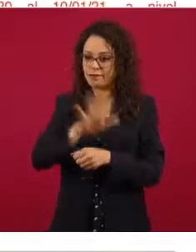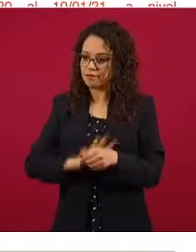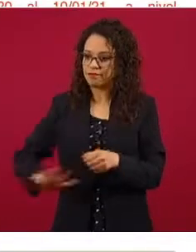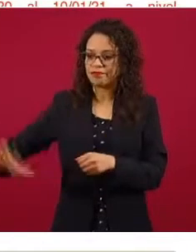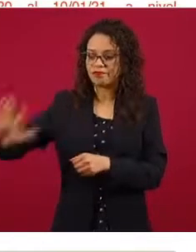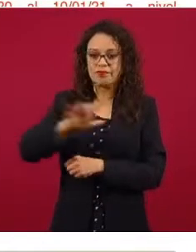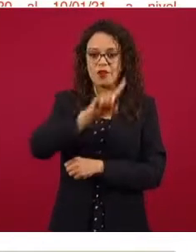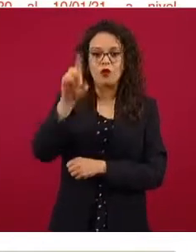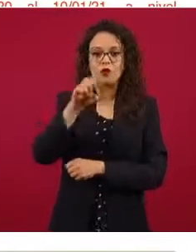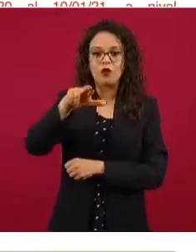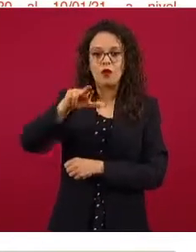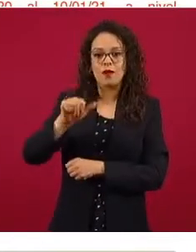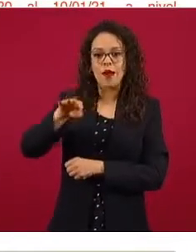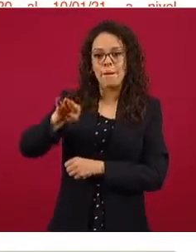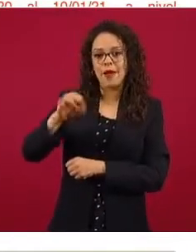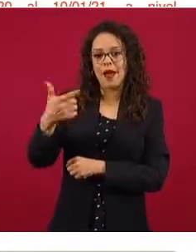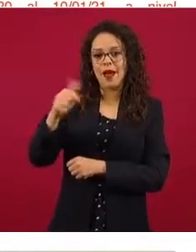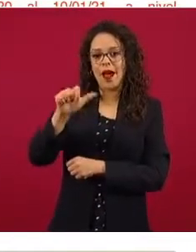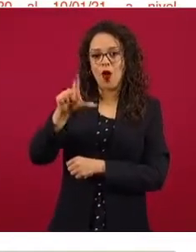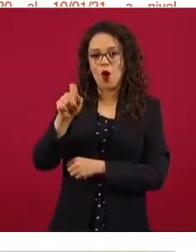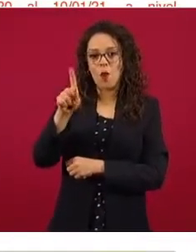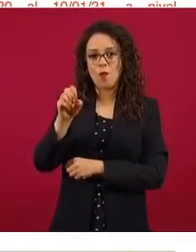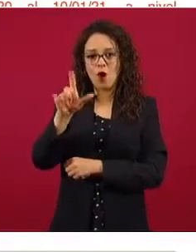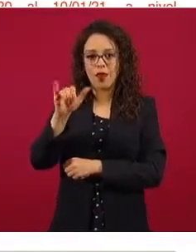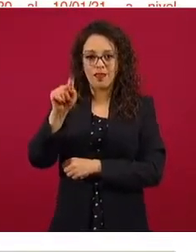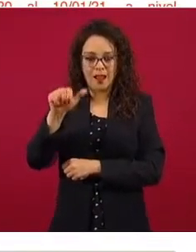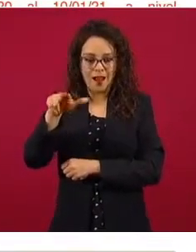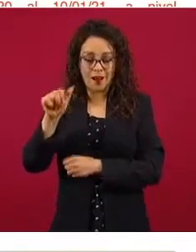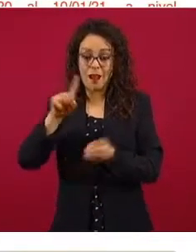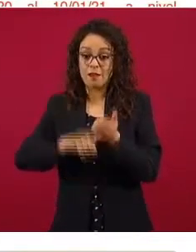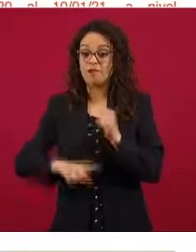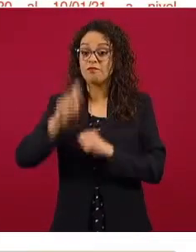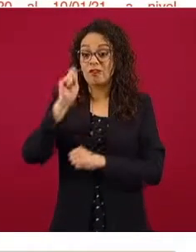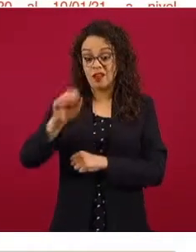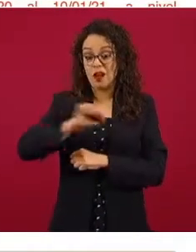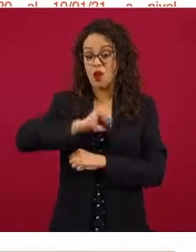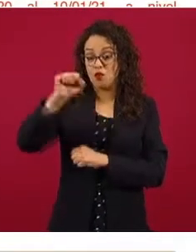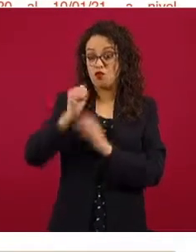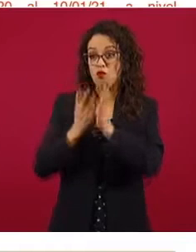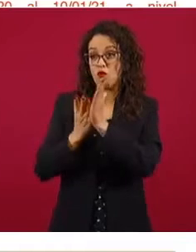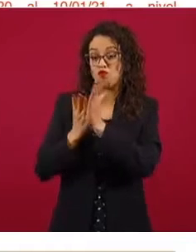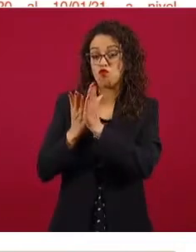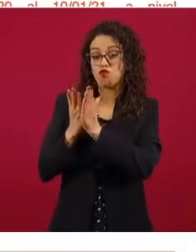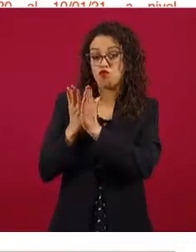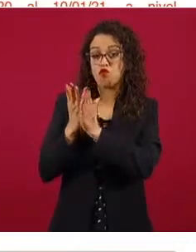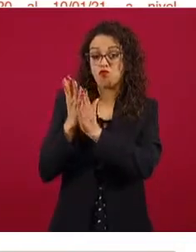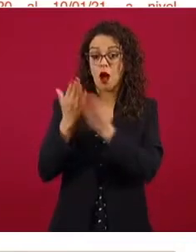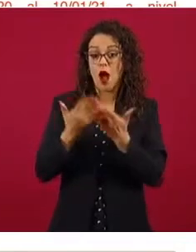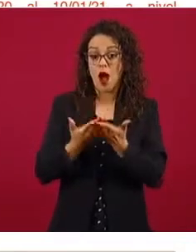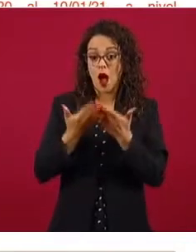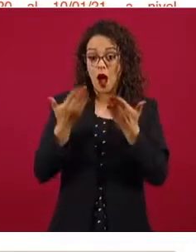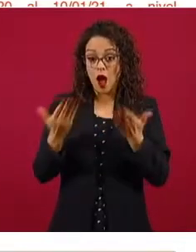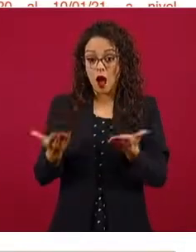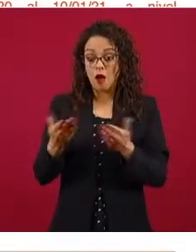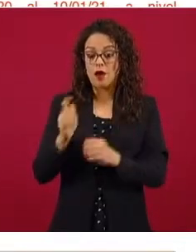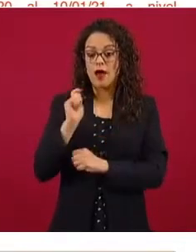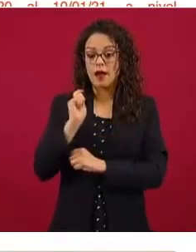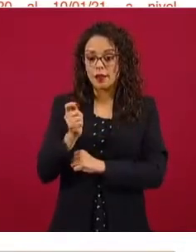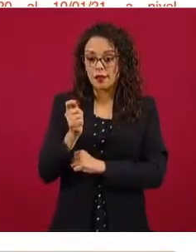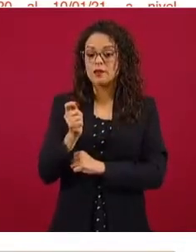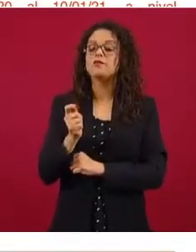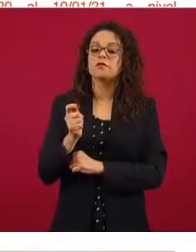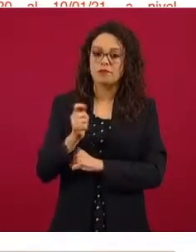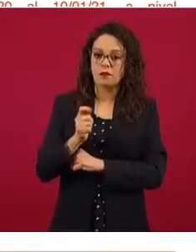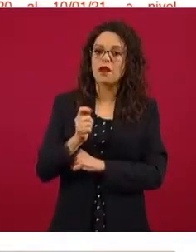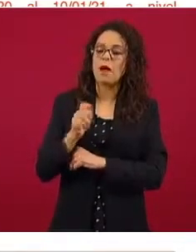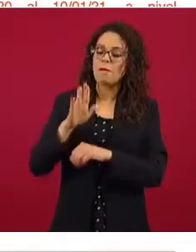megalopolitana, y lo que vemos es que tiene este incremento importante que ahora va en ascenso. Semejante al